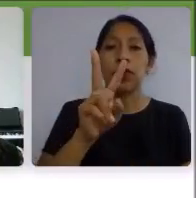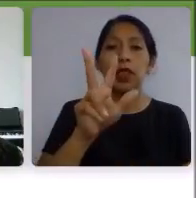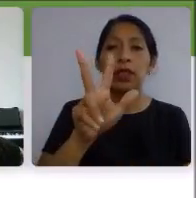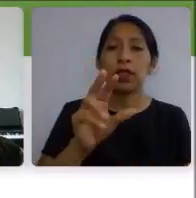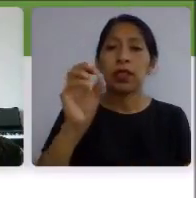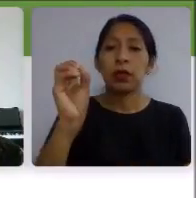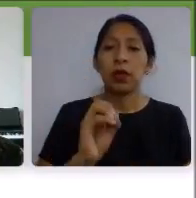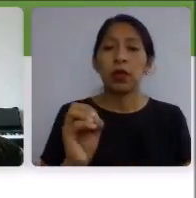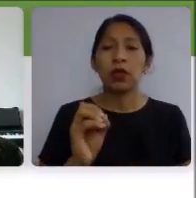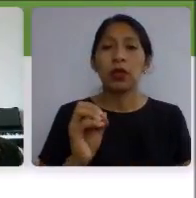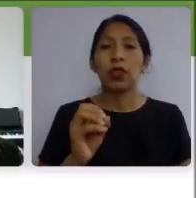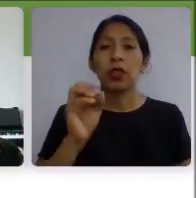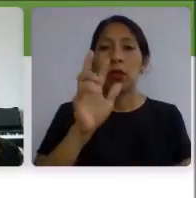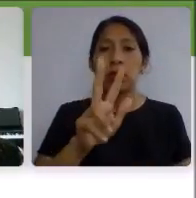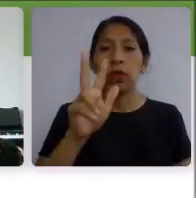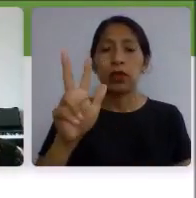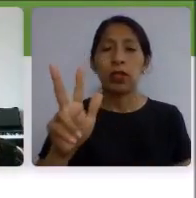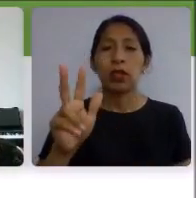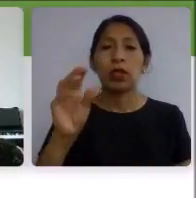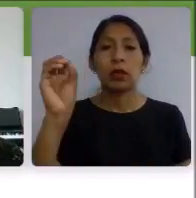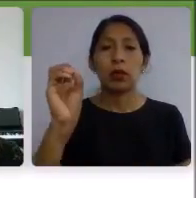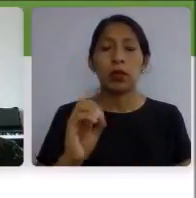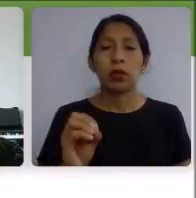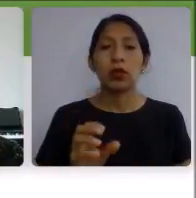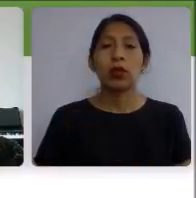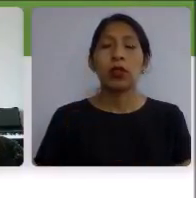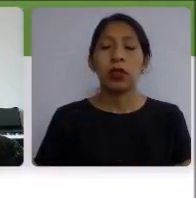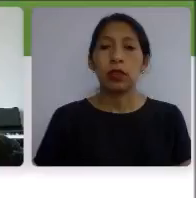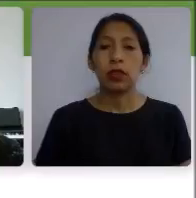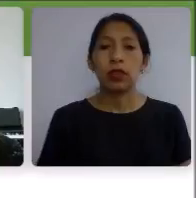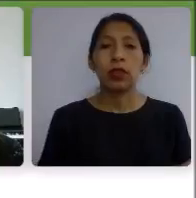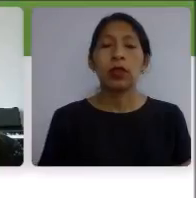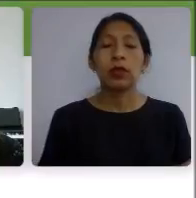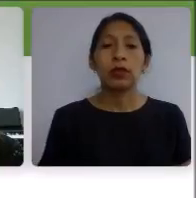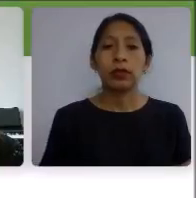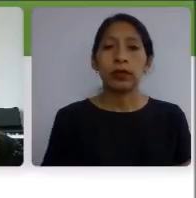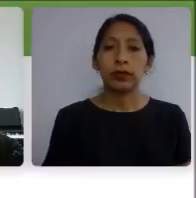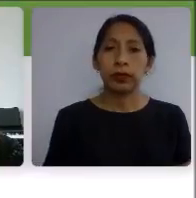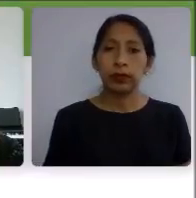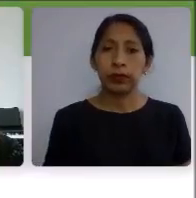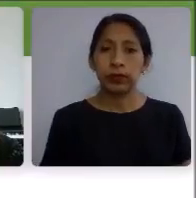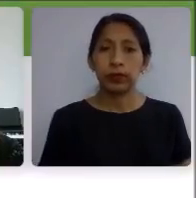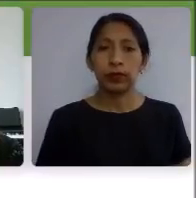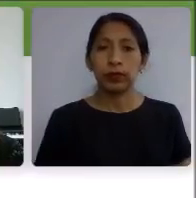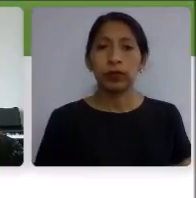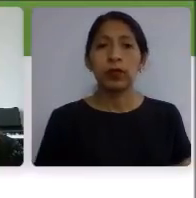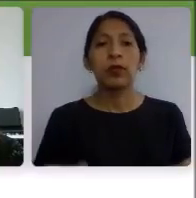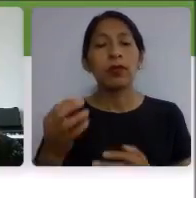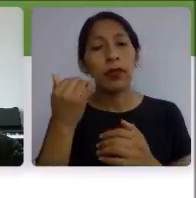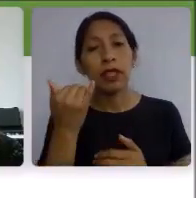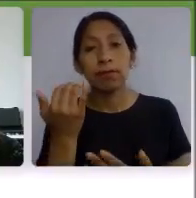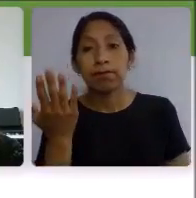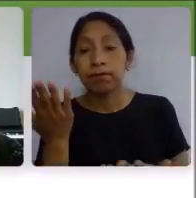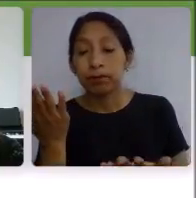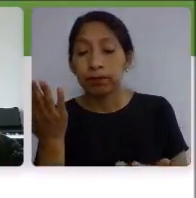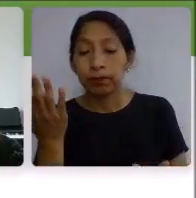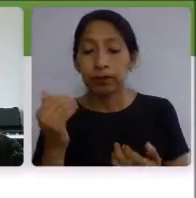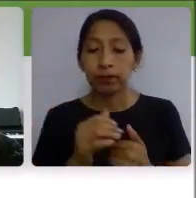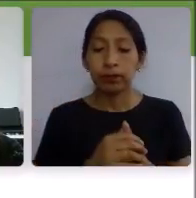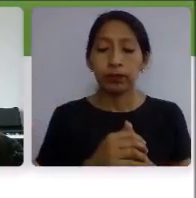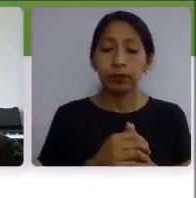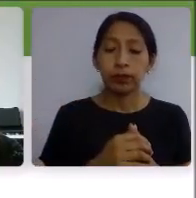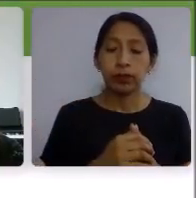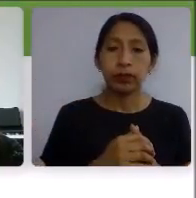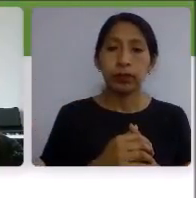a un 37% aquellos que no realizaron viajes por vacaciones. Y